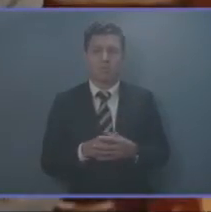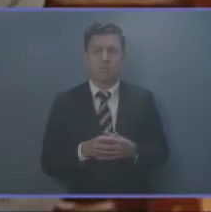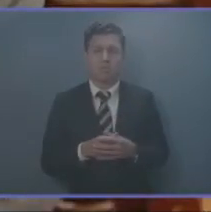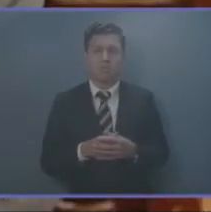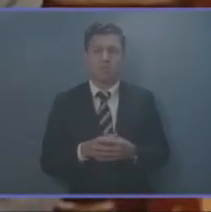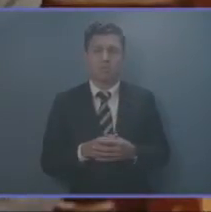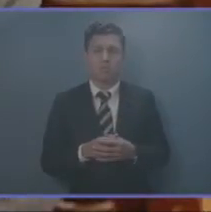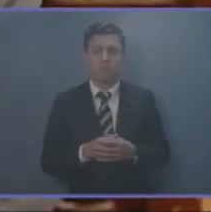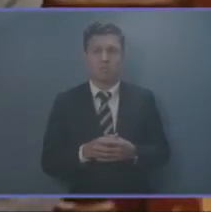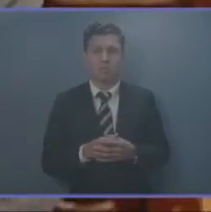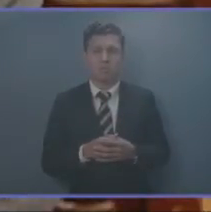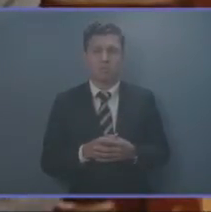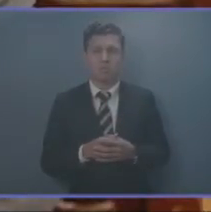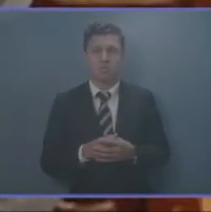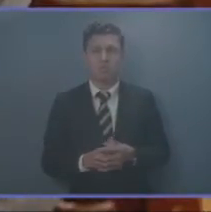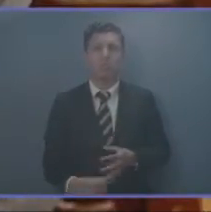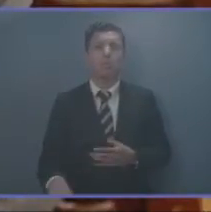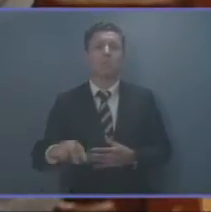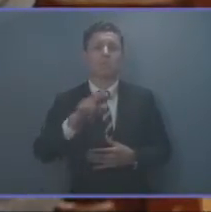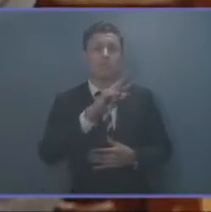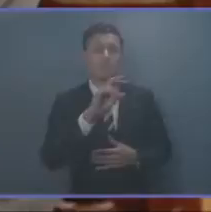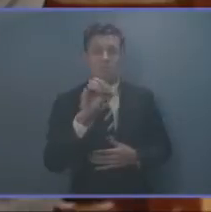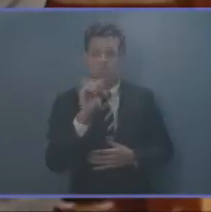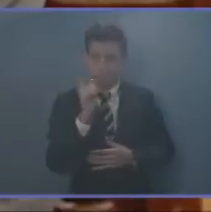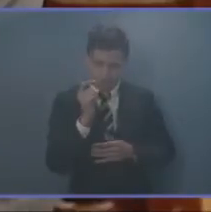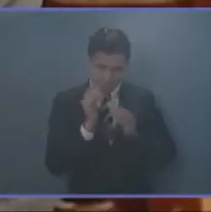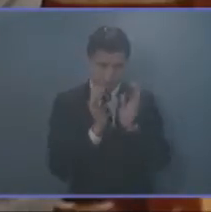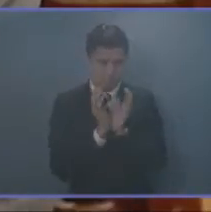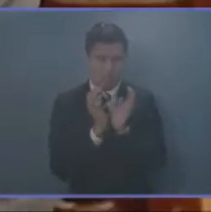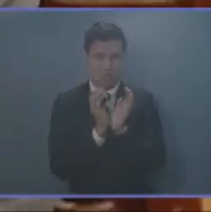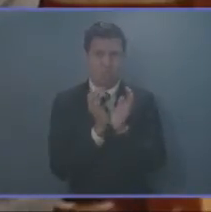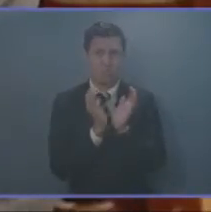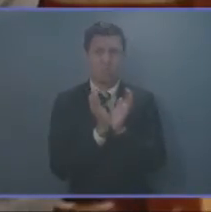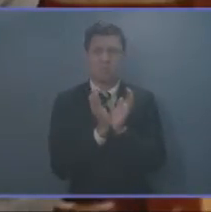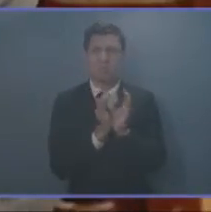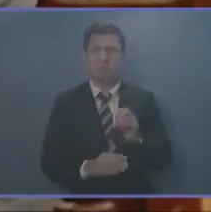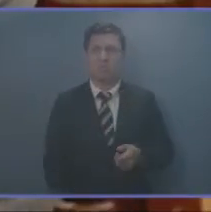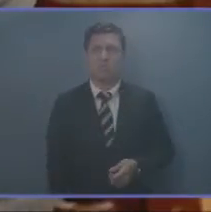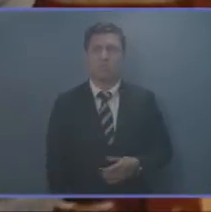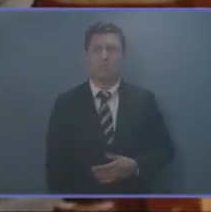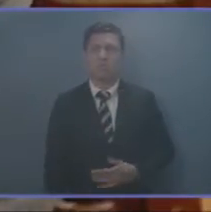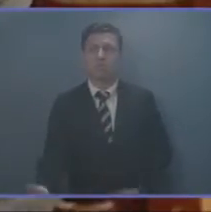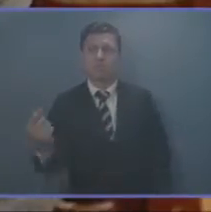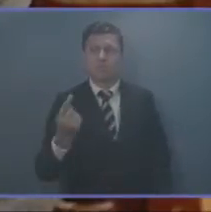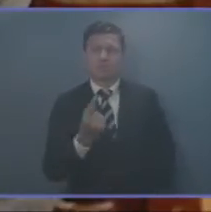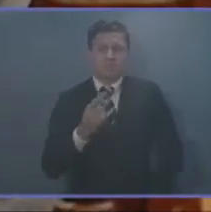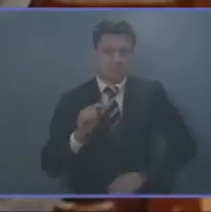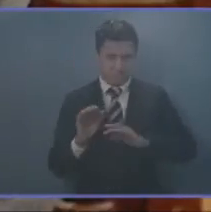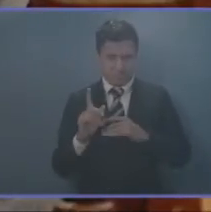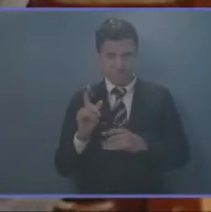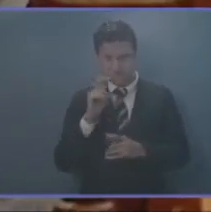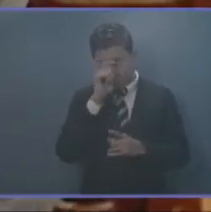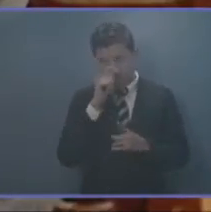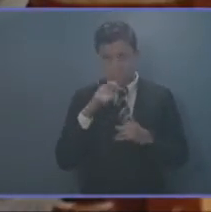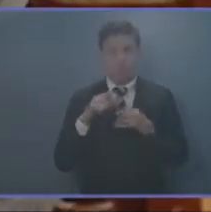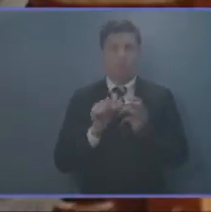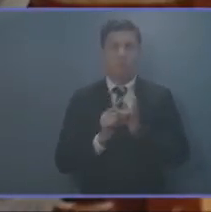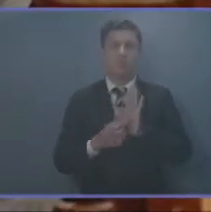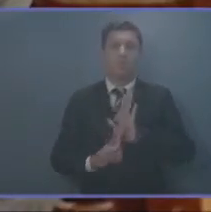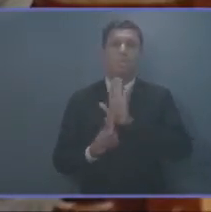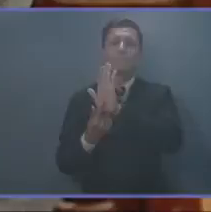Salvador, 20 de mayo de 2019. Señores secretarios de la Asamblea Legislativa